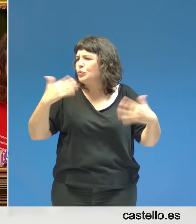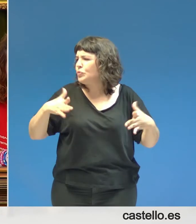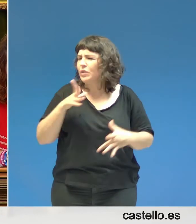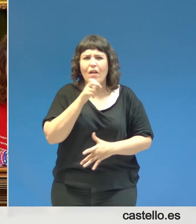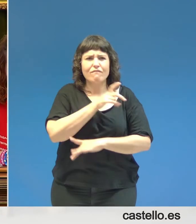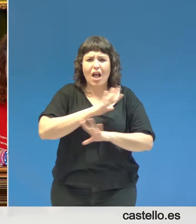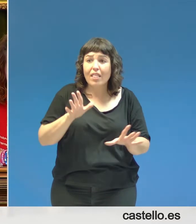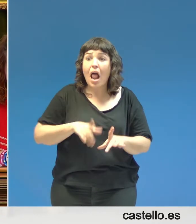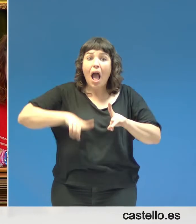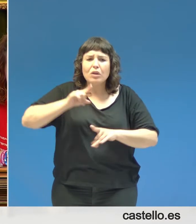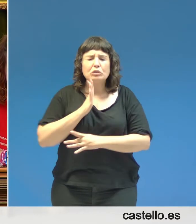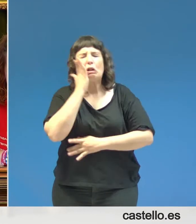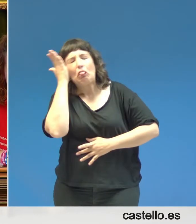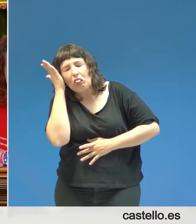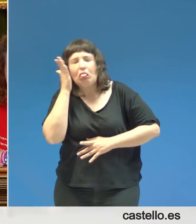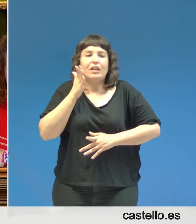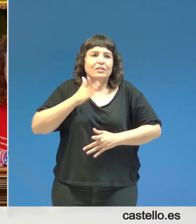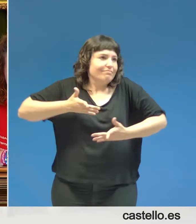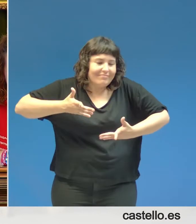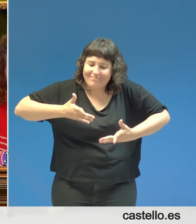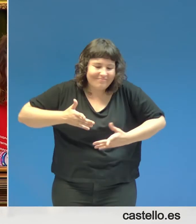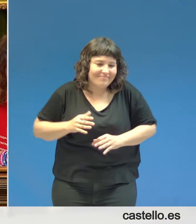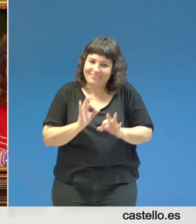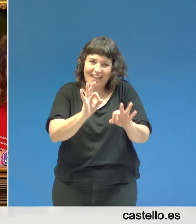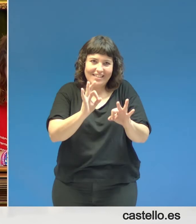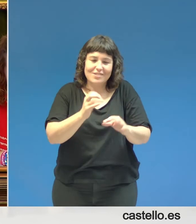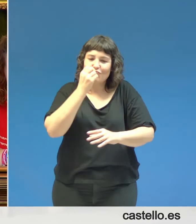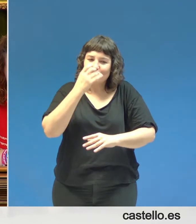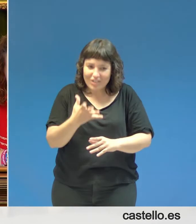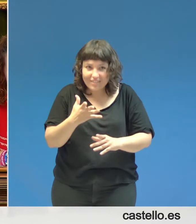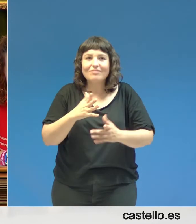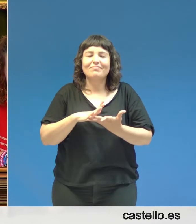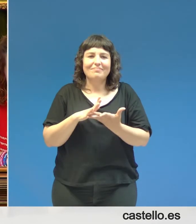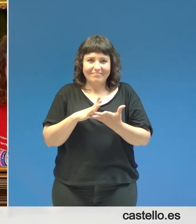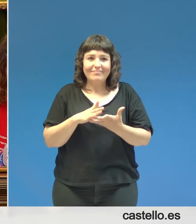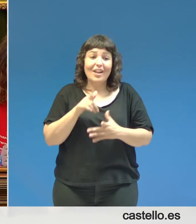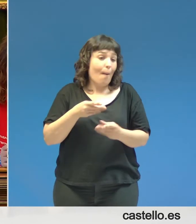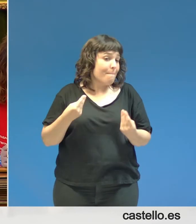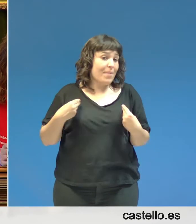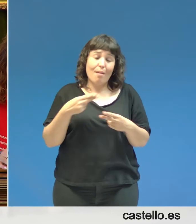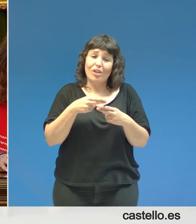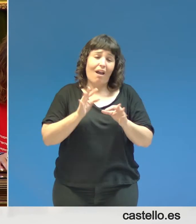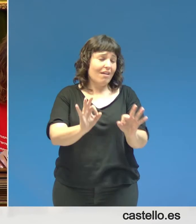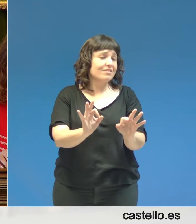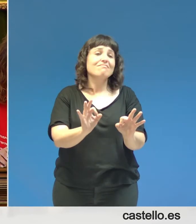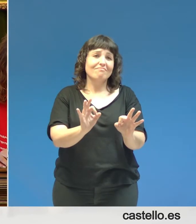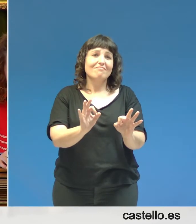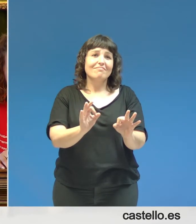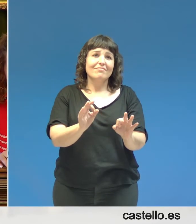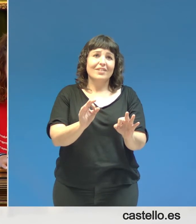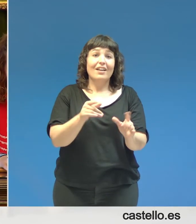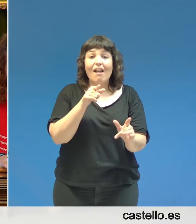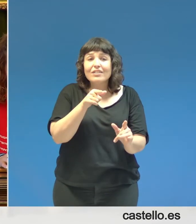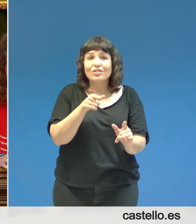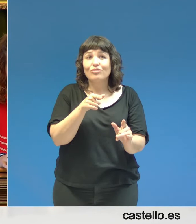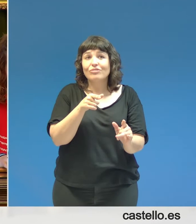de casualidad, como otros que estábamos aquí, pero bueno, eso es la propia vida política y también le da su sal a